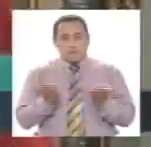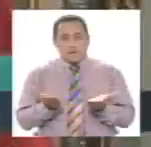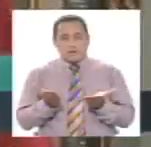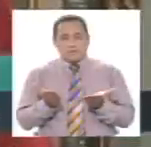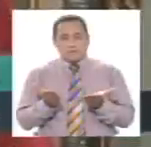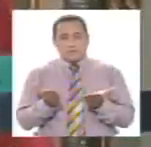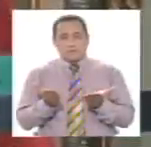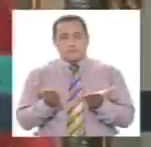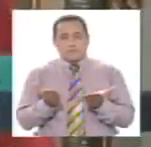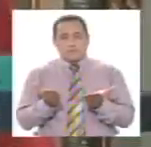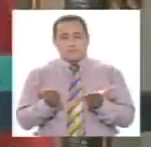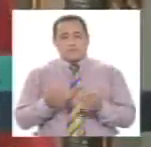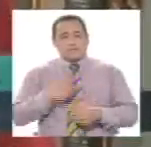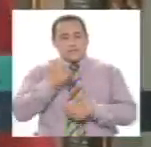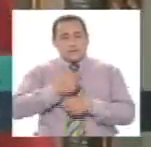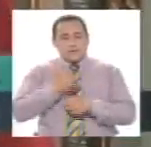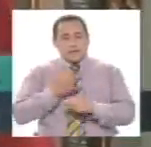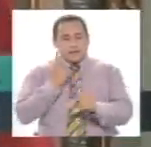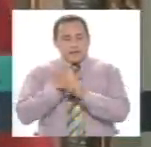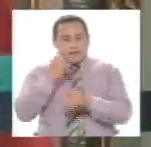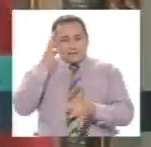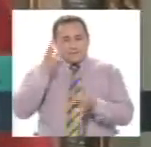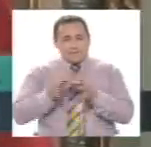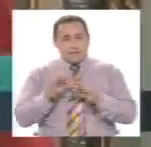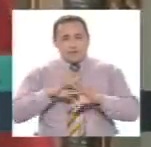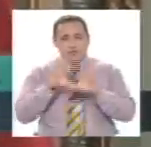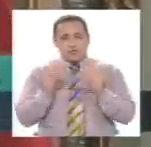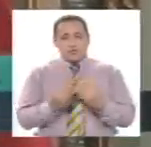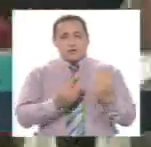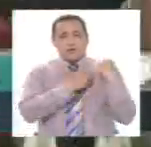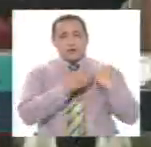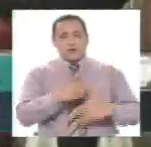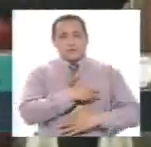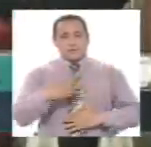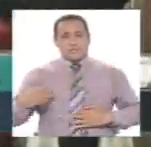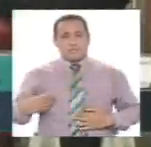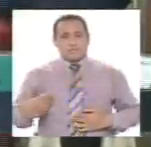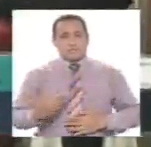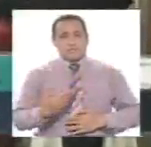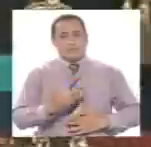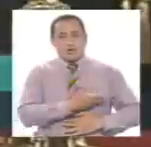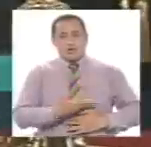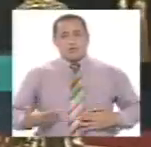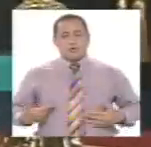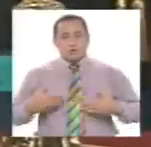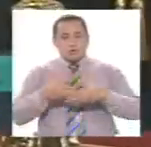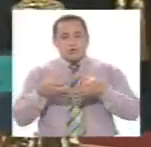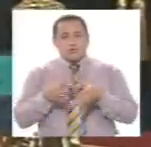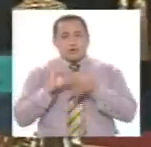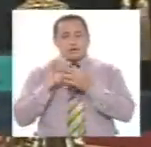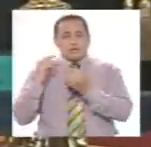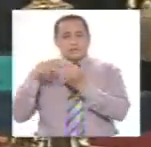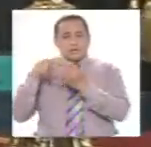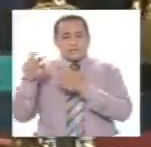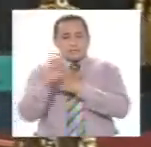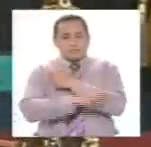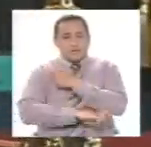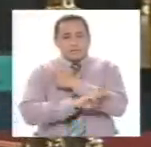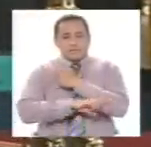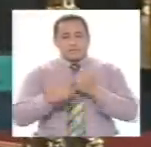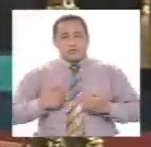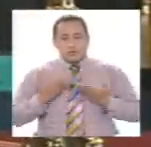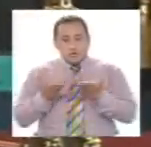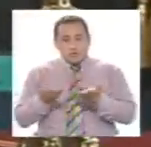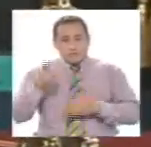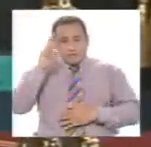evangelios desempeñar leal y fielmente el cargo de ministra de Estado en el Despacho de Relaciones Exteriores